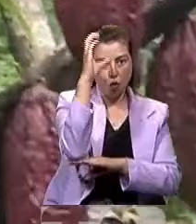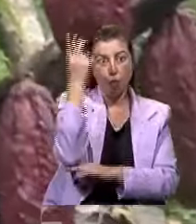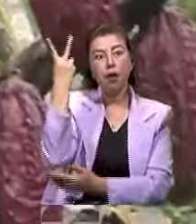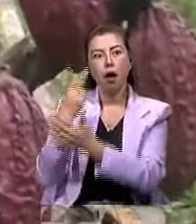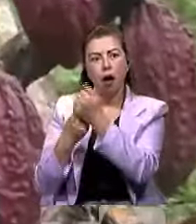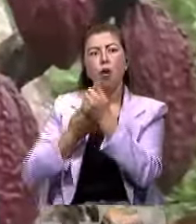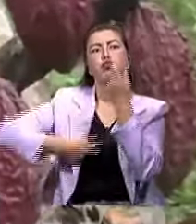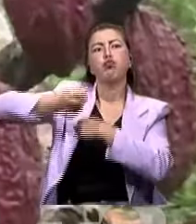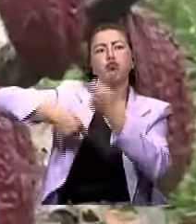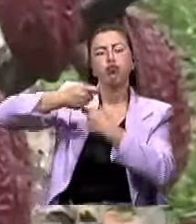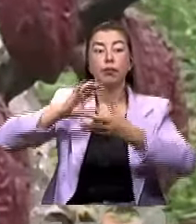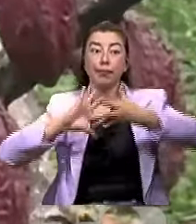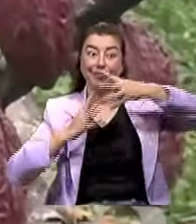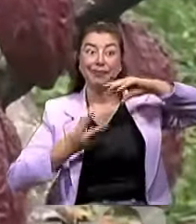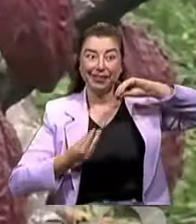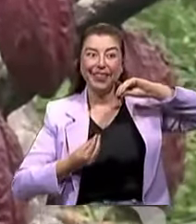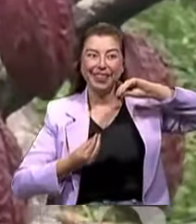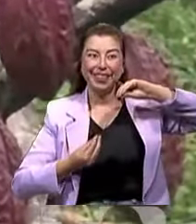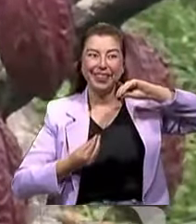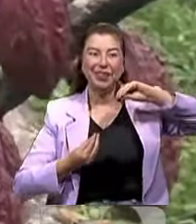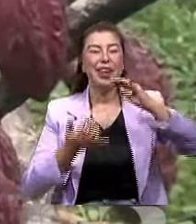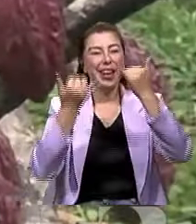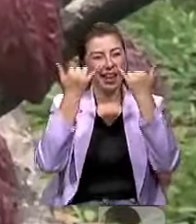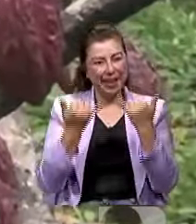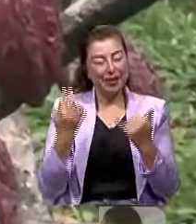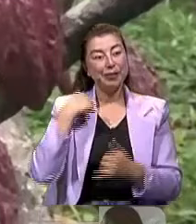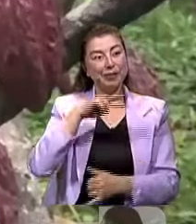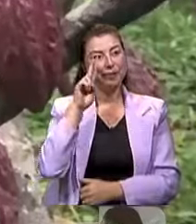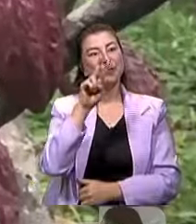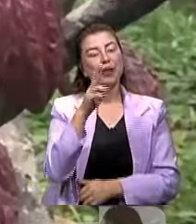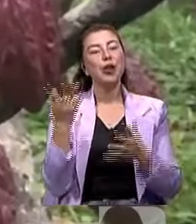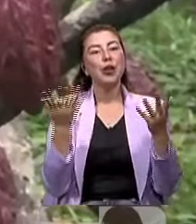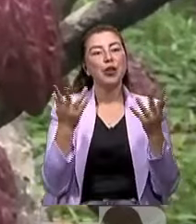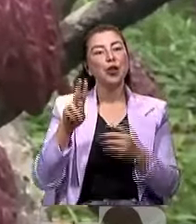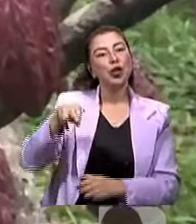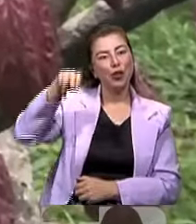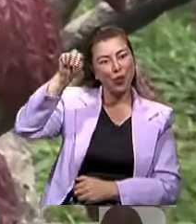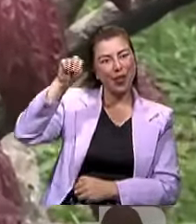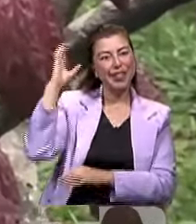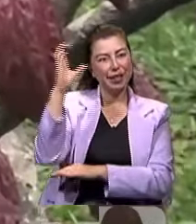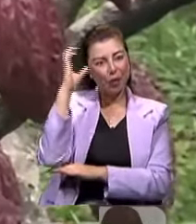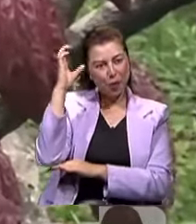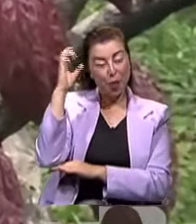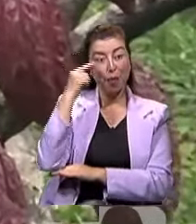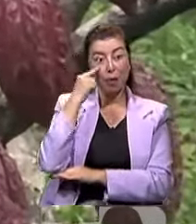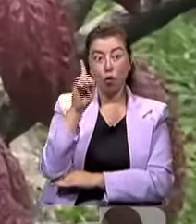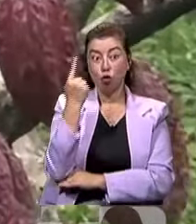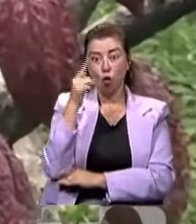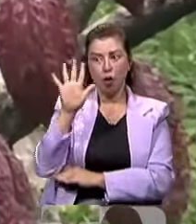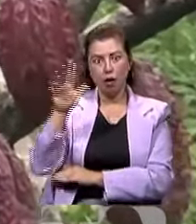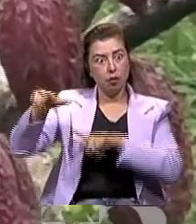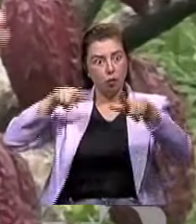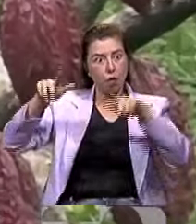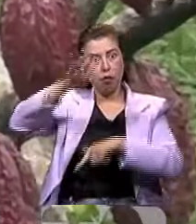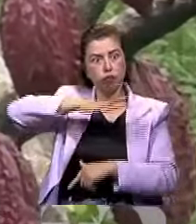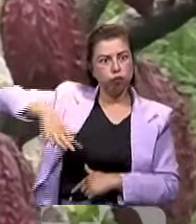hecho, nosotros nos encontramos en el departamento de Santa Marta, esto ubicado en el norte de Colombia, donde solo en esta zona 100